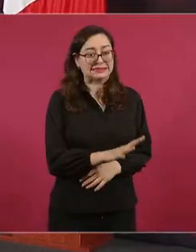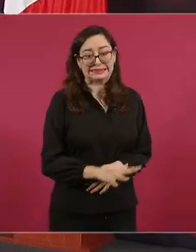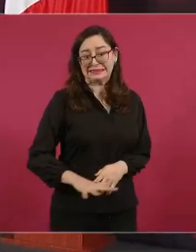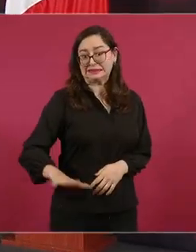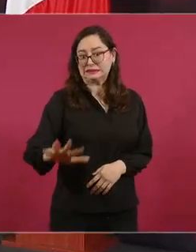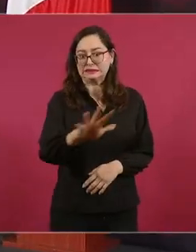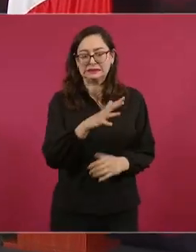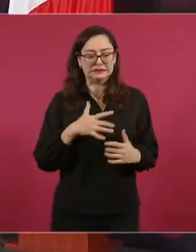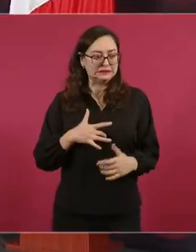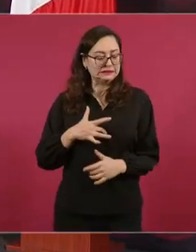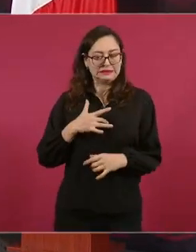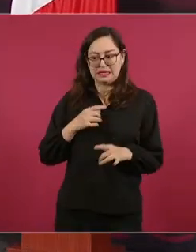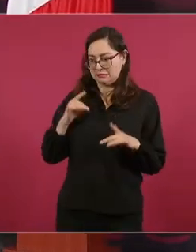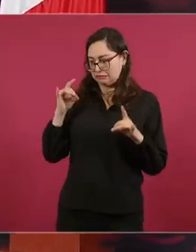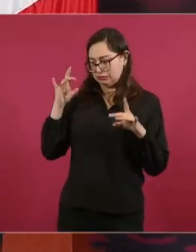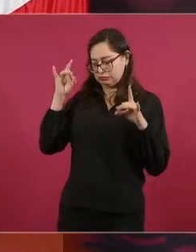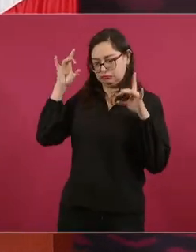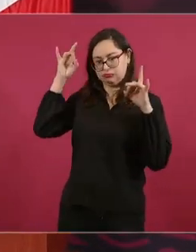Gamboa,